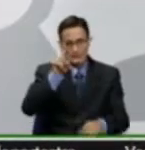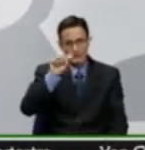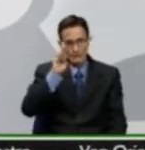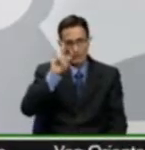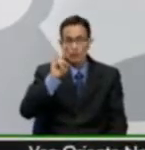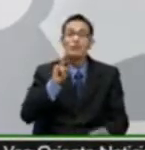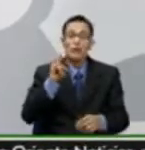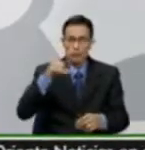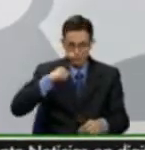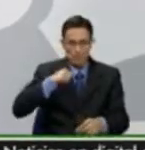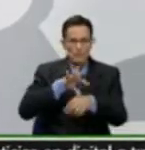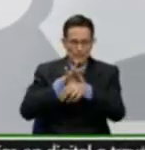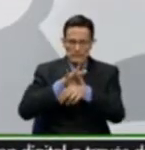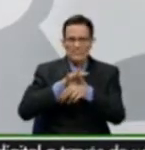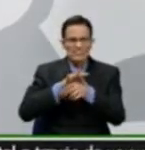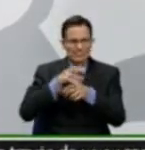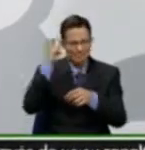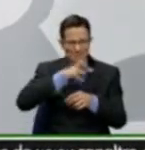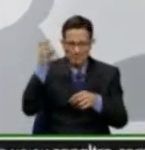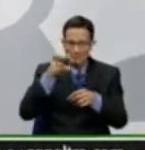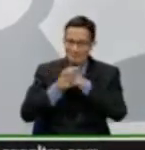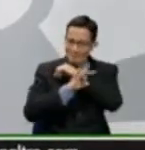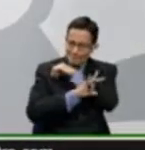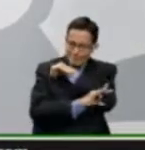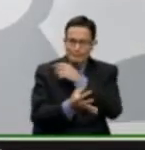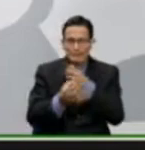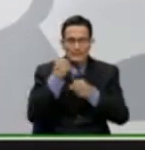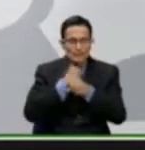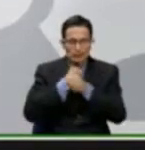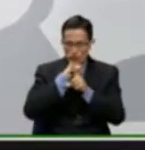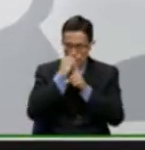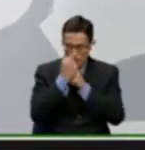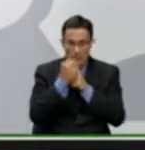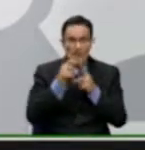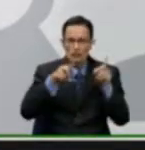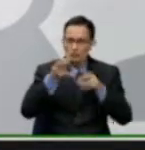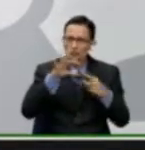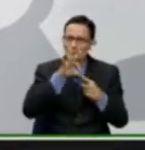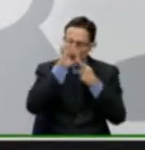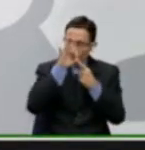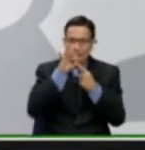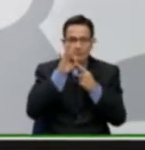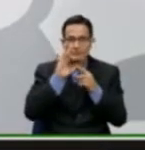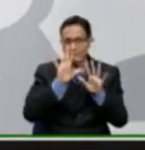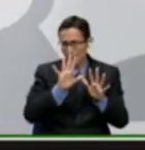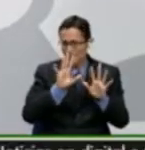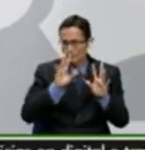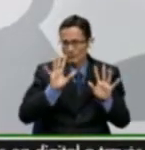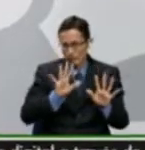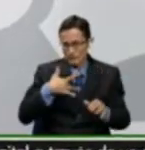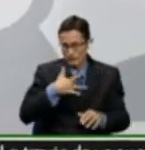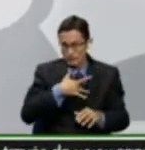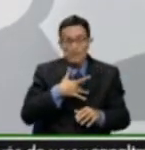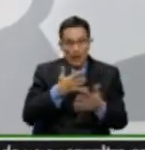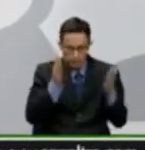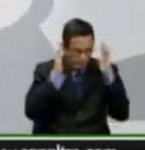médicos capacitados, psicólogos, trabajadores sociales, especialistas en área de salud, pues prestos para atender a los casos de